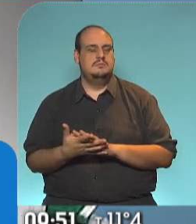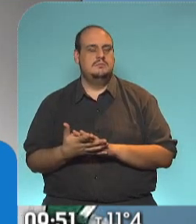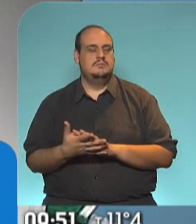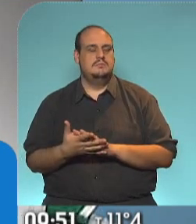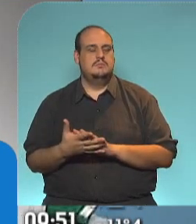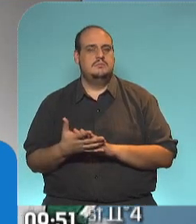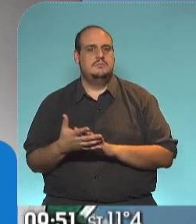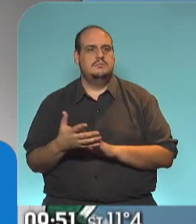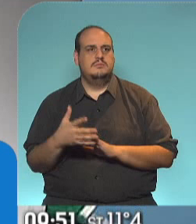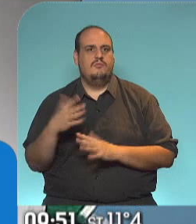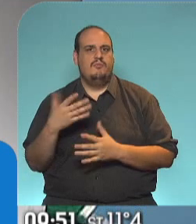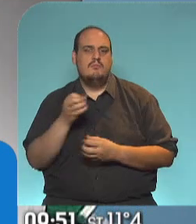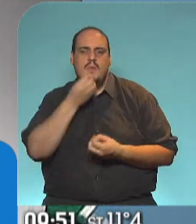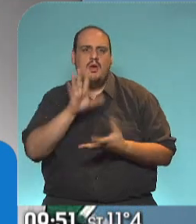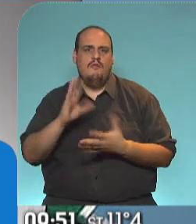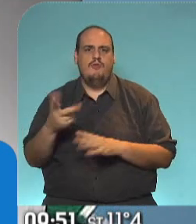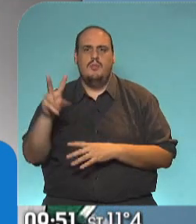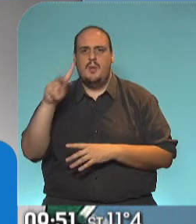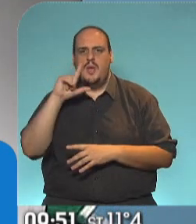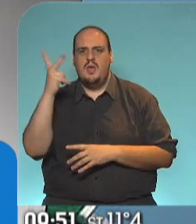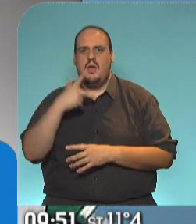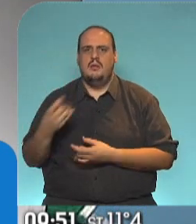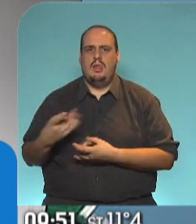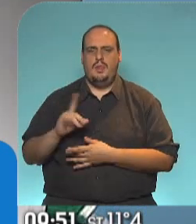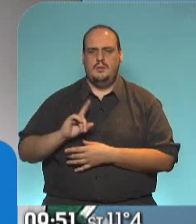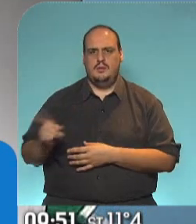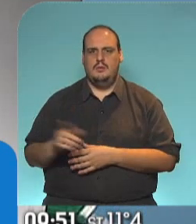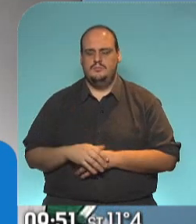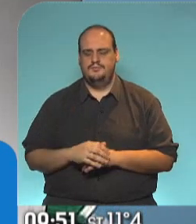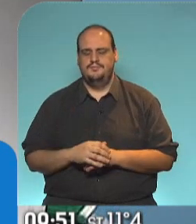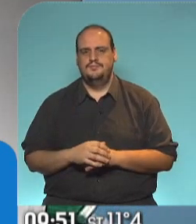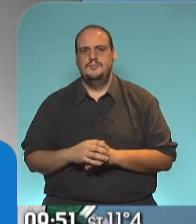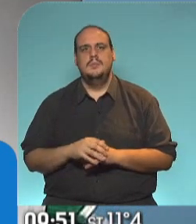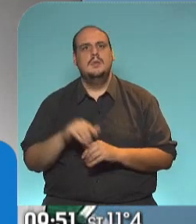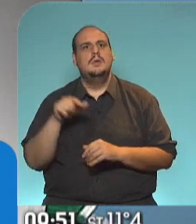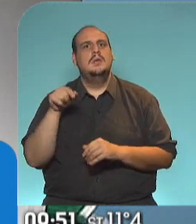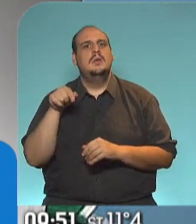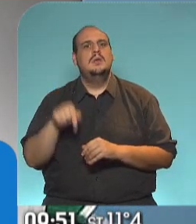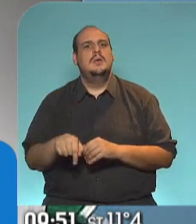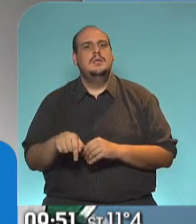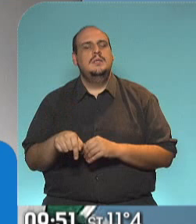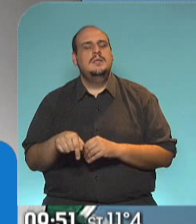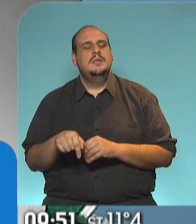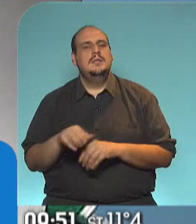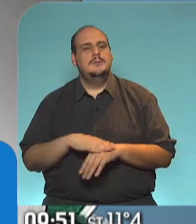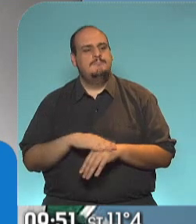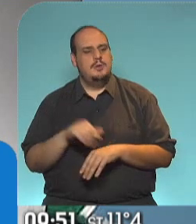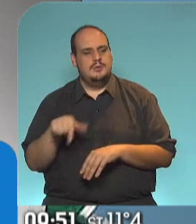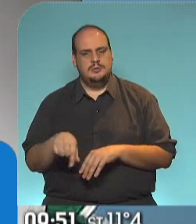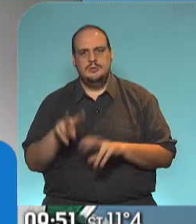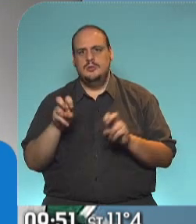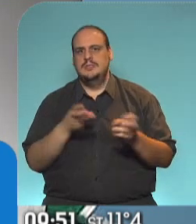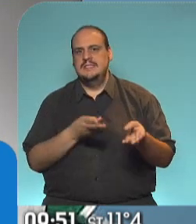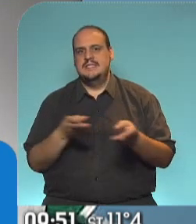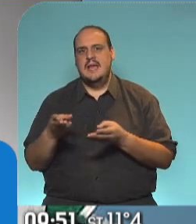la prevención de vih en este momento no están funcionando los servicios